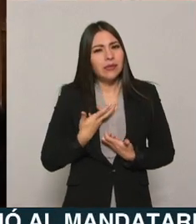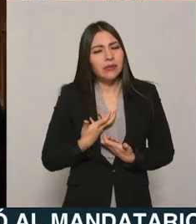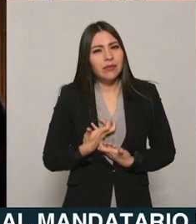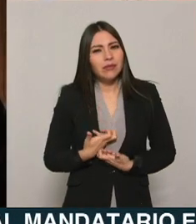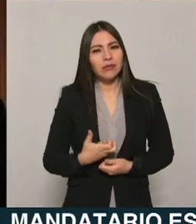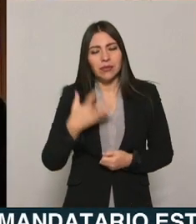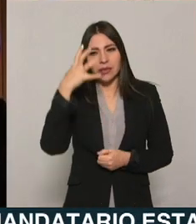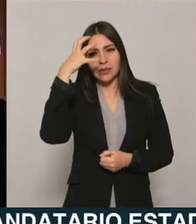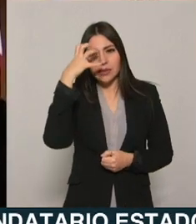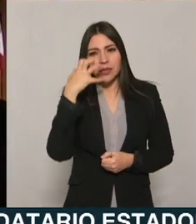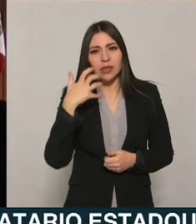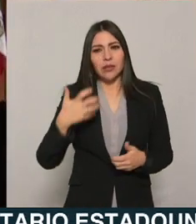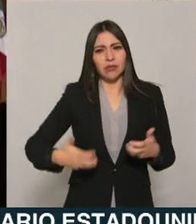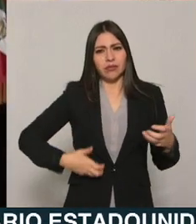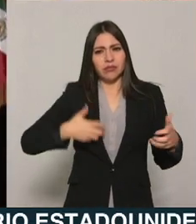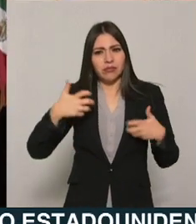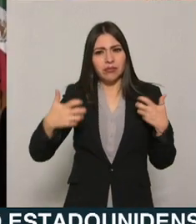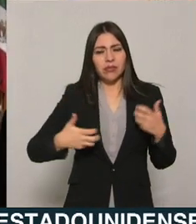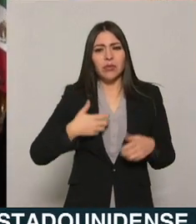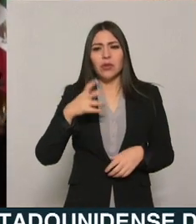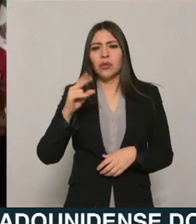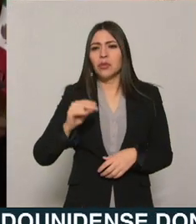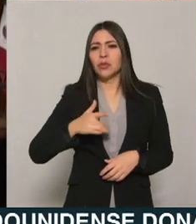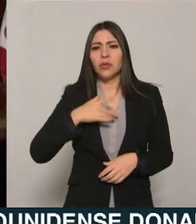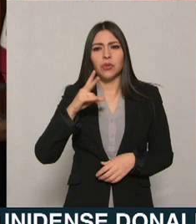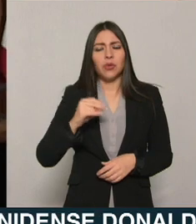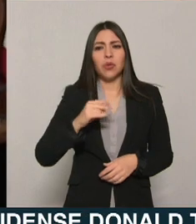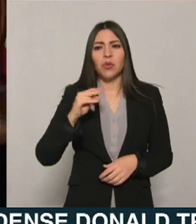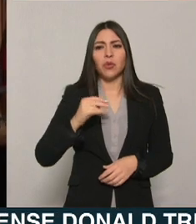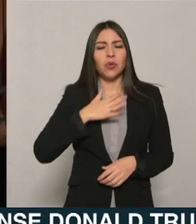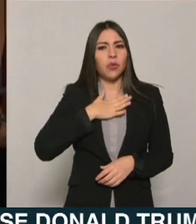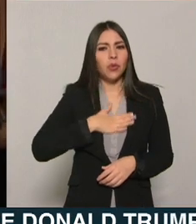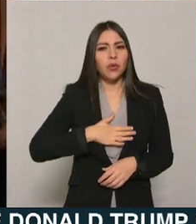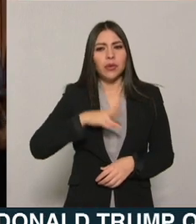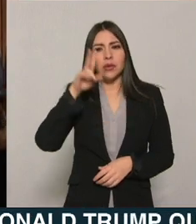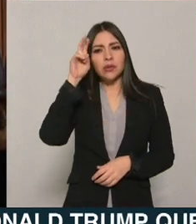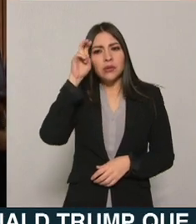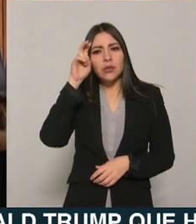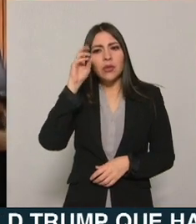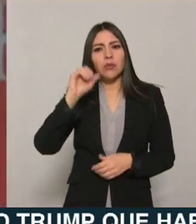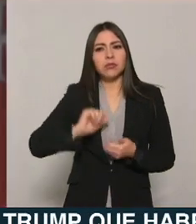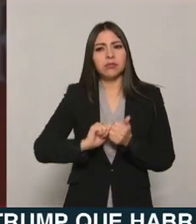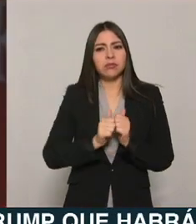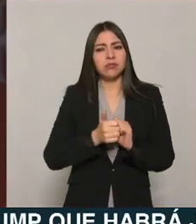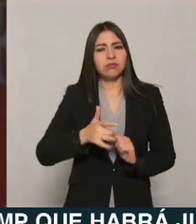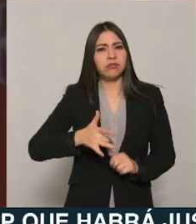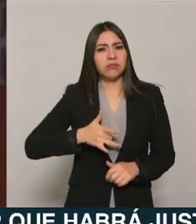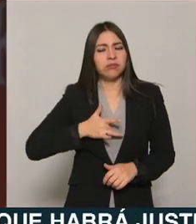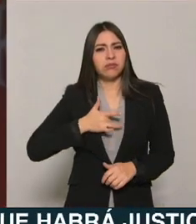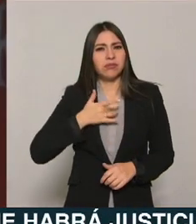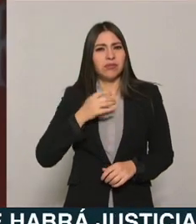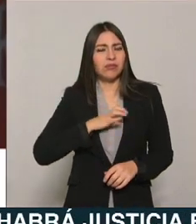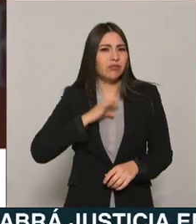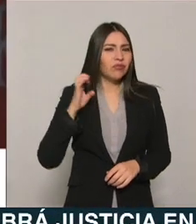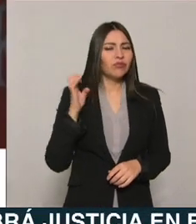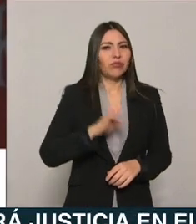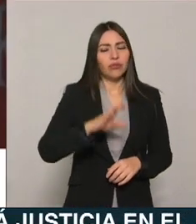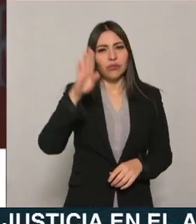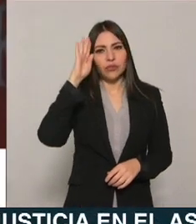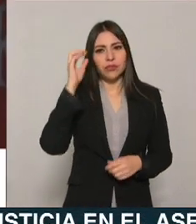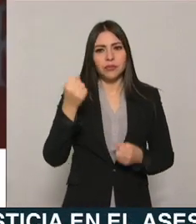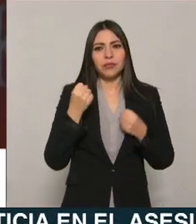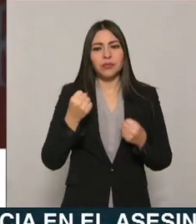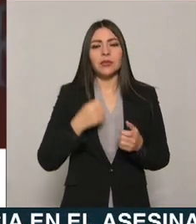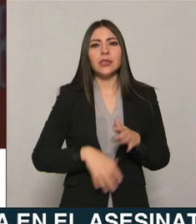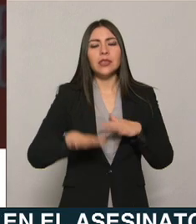de despojo e injusticia, tristeza profunda, envidia y embotamiento. En esa idea de la muerte como castigo. Entonces cuesta